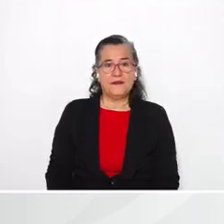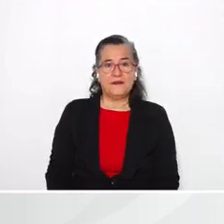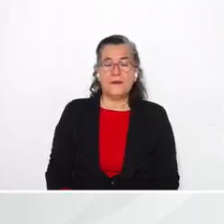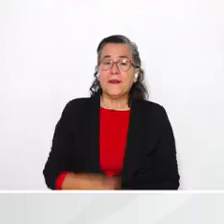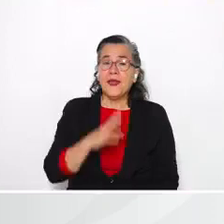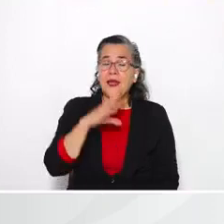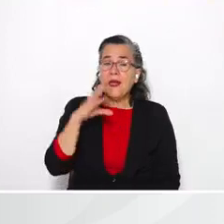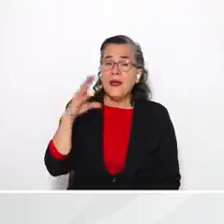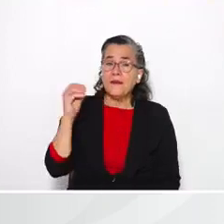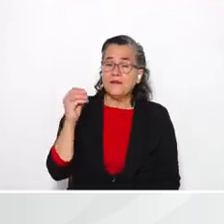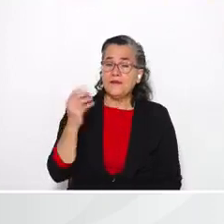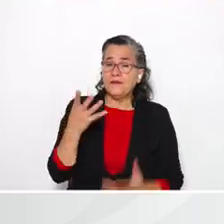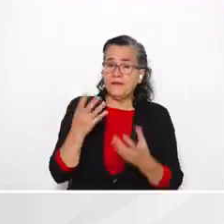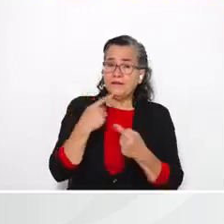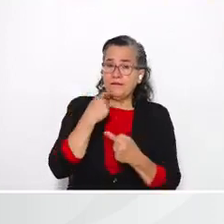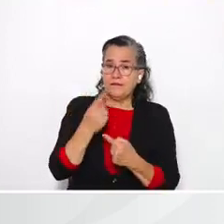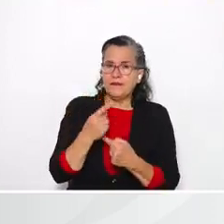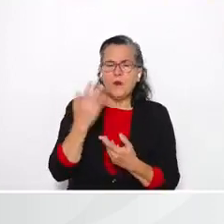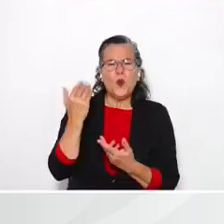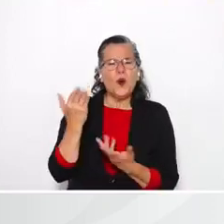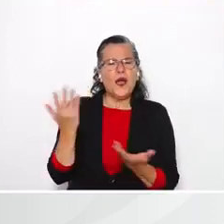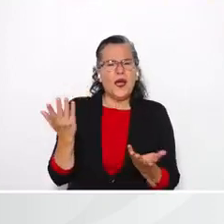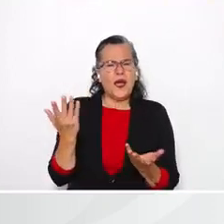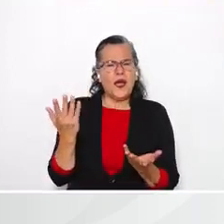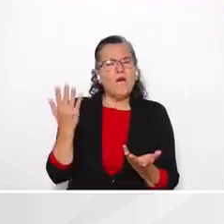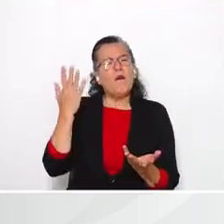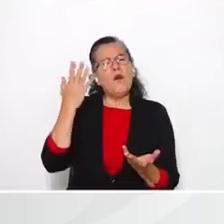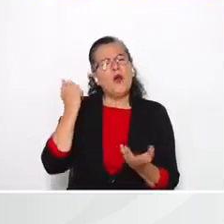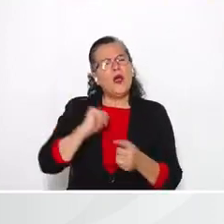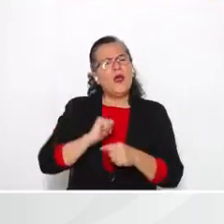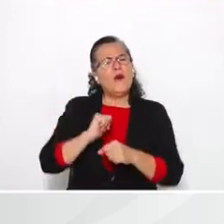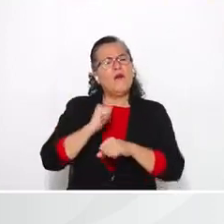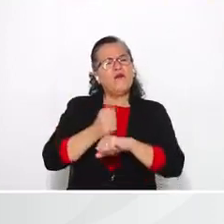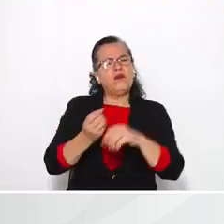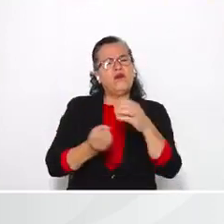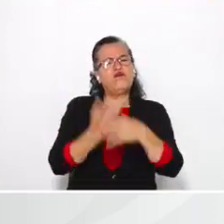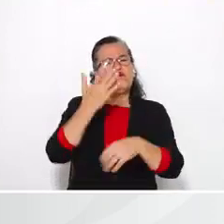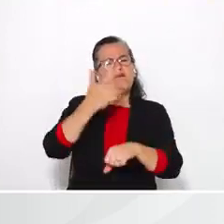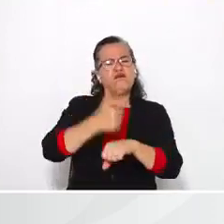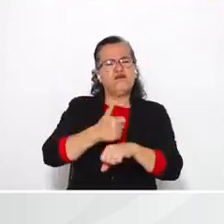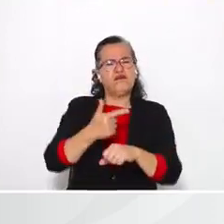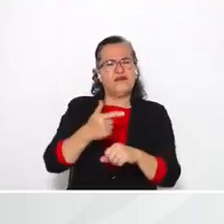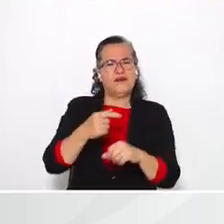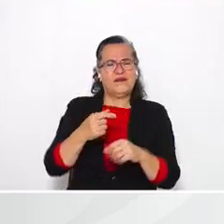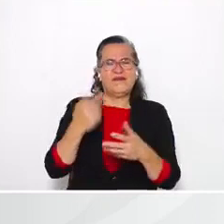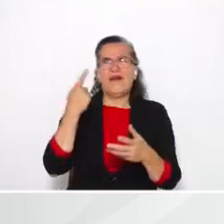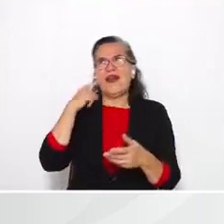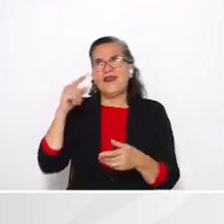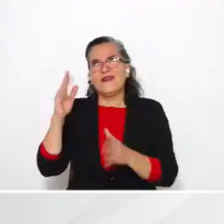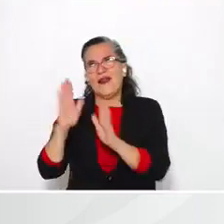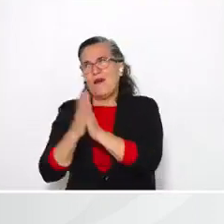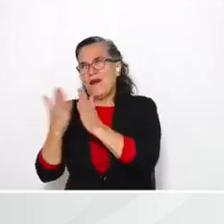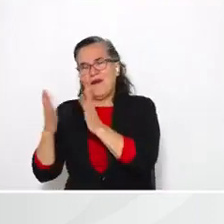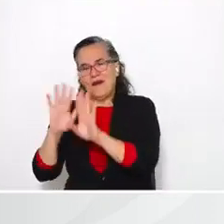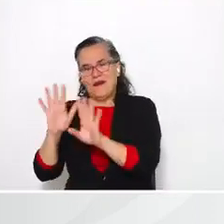Y yo quisiera decirles por qué se creó Earth. Parece como de la Biblia esto, pero…